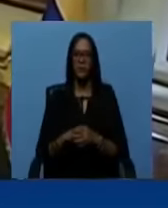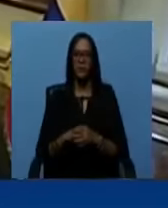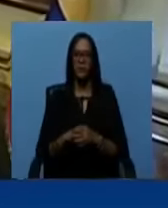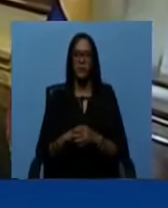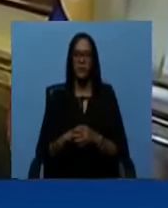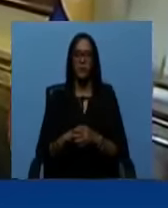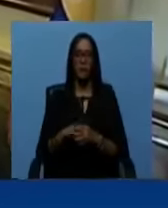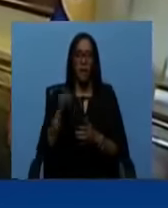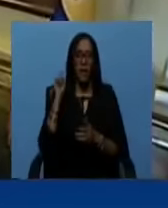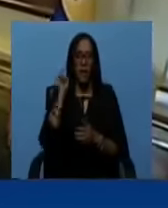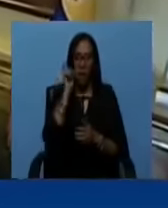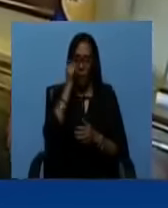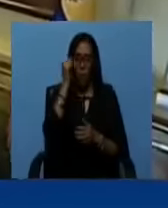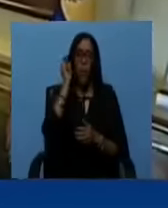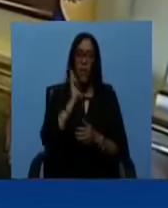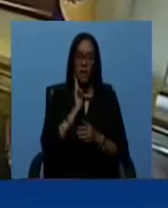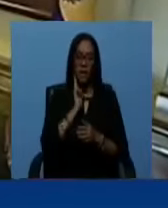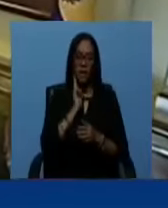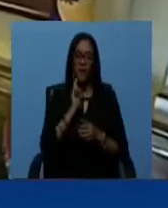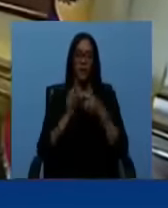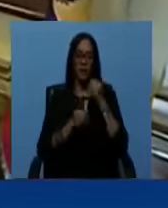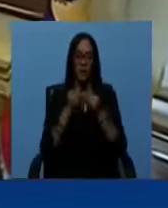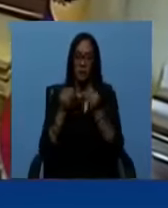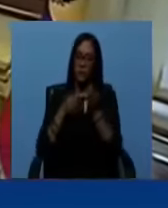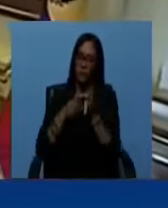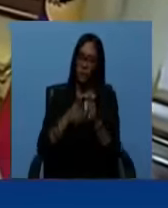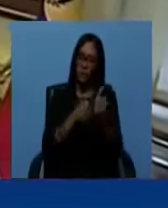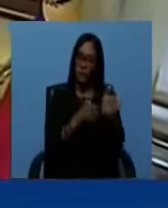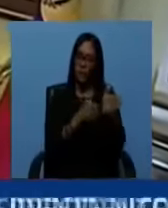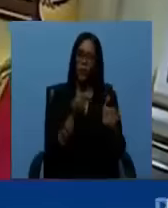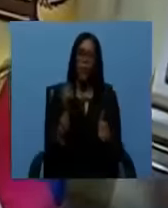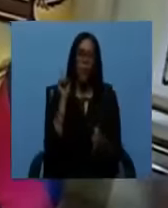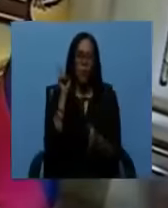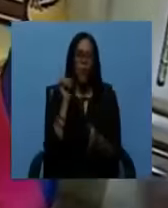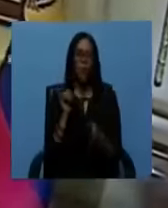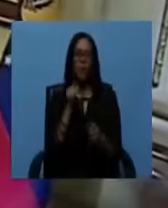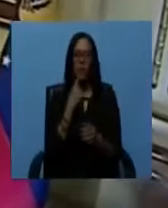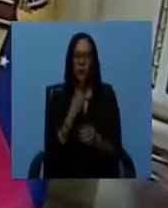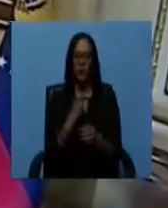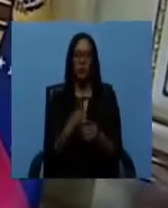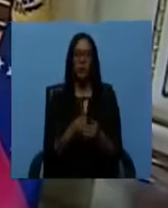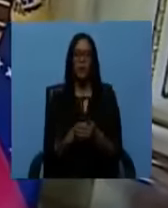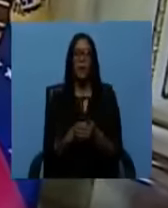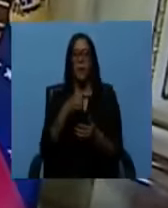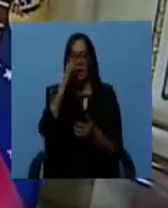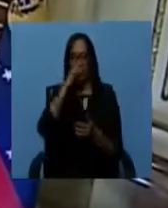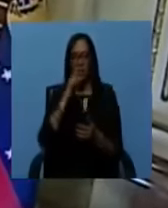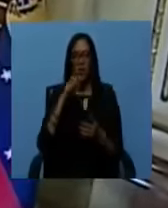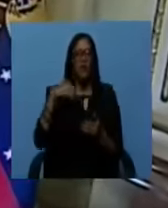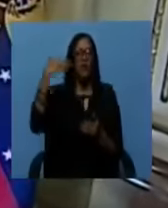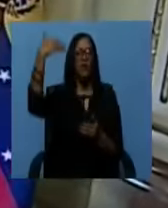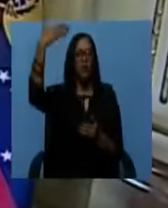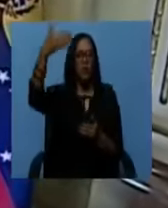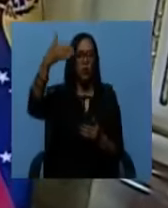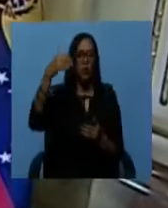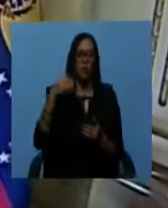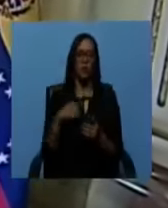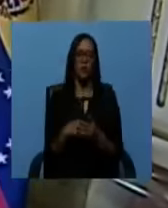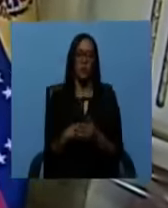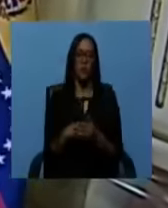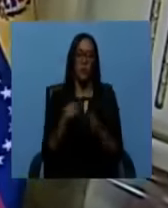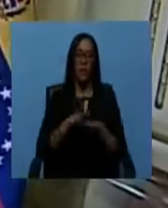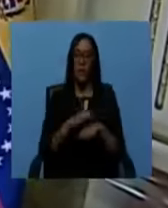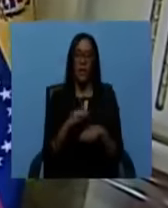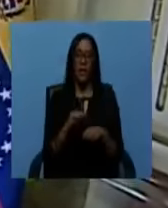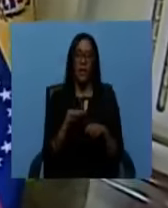Este hombre marcó una pauta, como él mismo dijo, para los siglos futuros, porque fue un incomprendido y